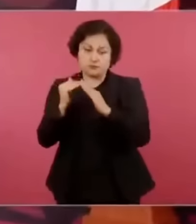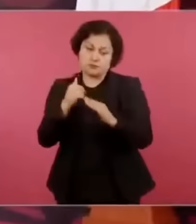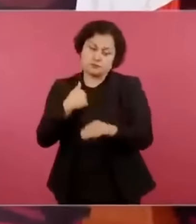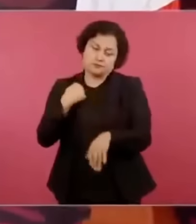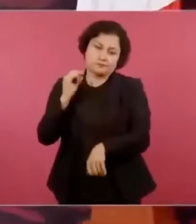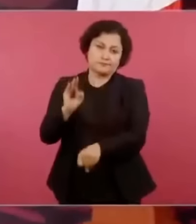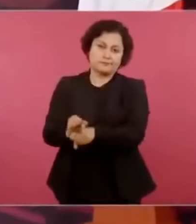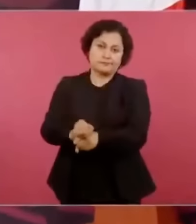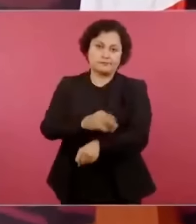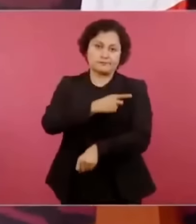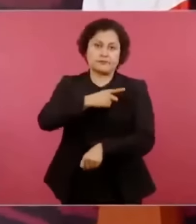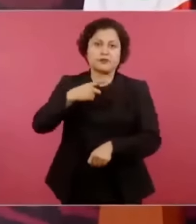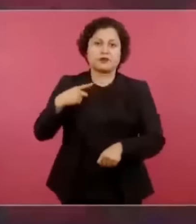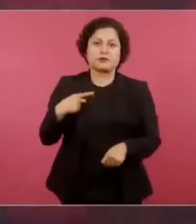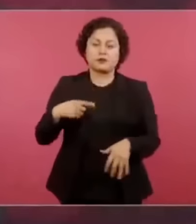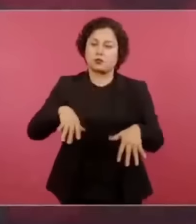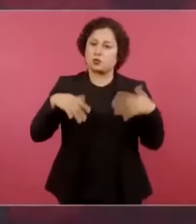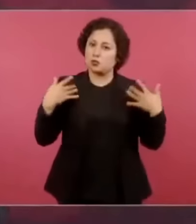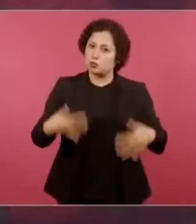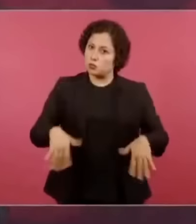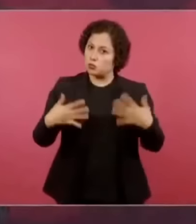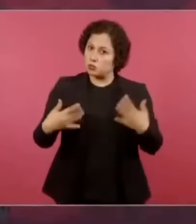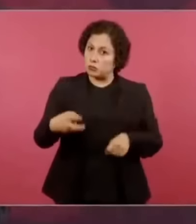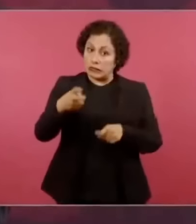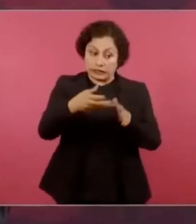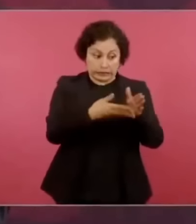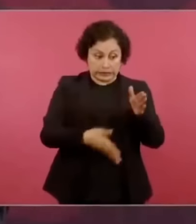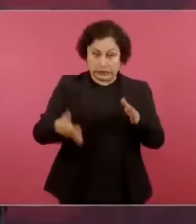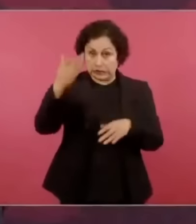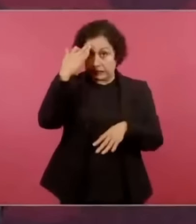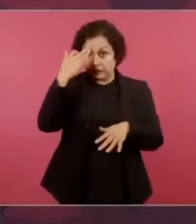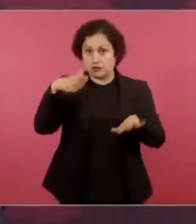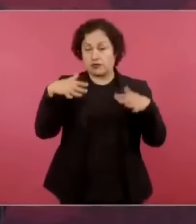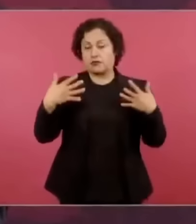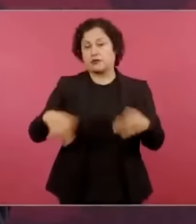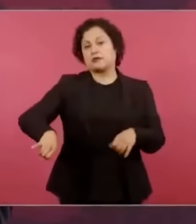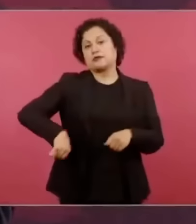Entonces fue muy interesante porque ya habían empezado en las televisoras.